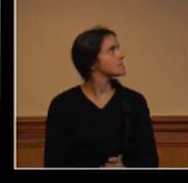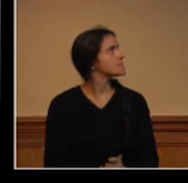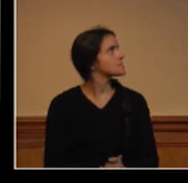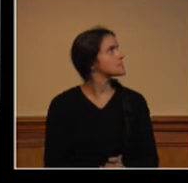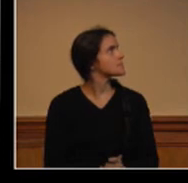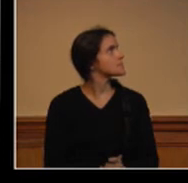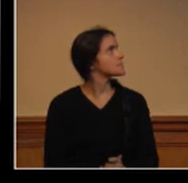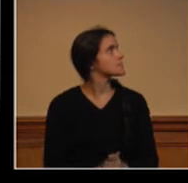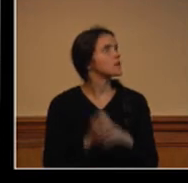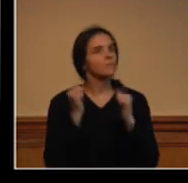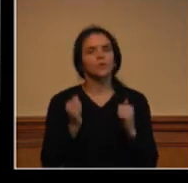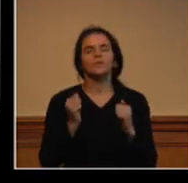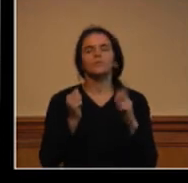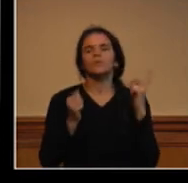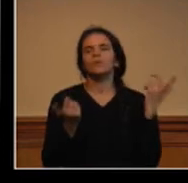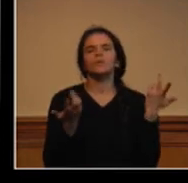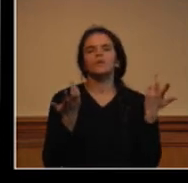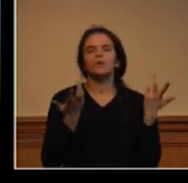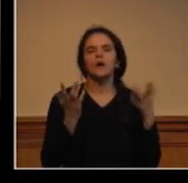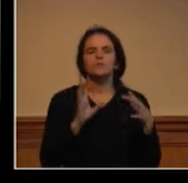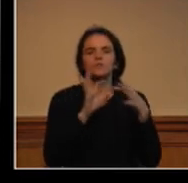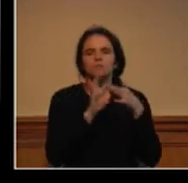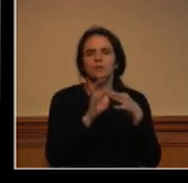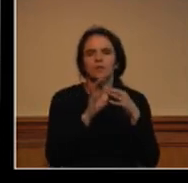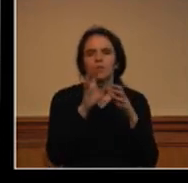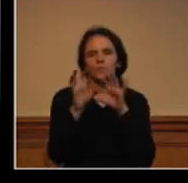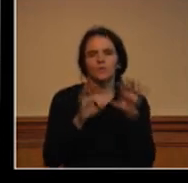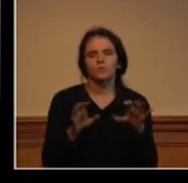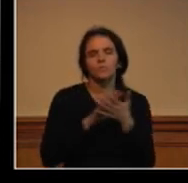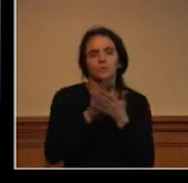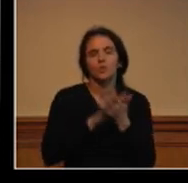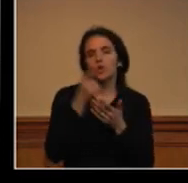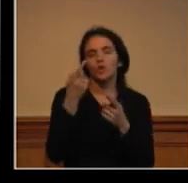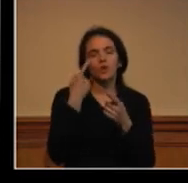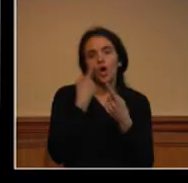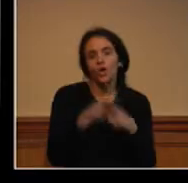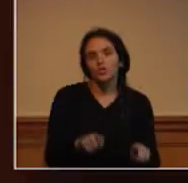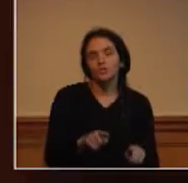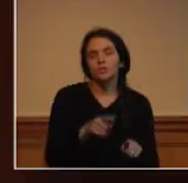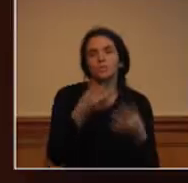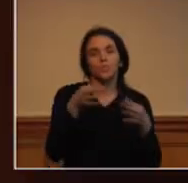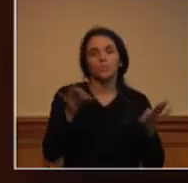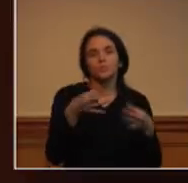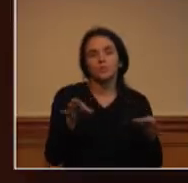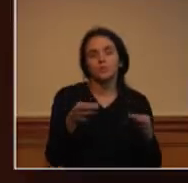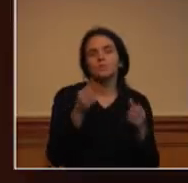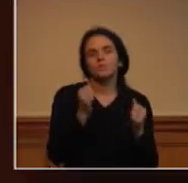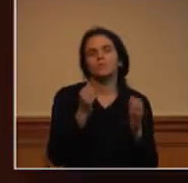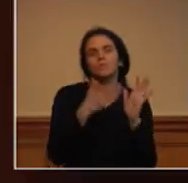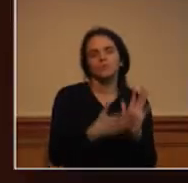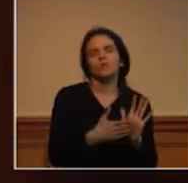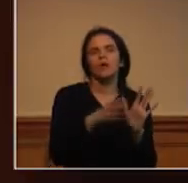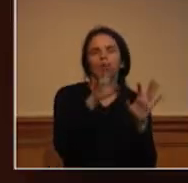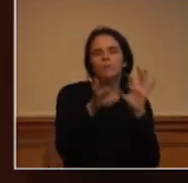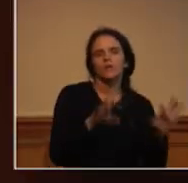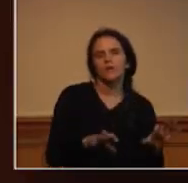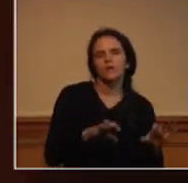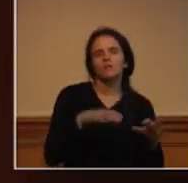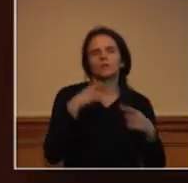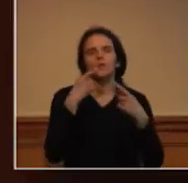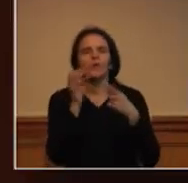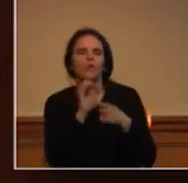lo podemos hacer asociado a los objetos. Si el niño no conoce las notas musicales, entonces le vamos indicando qué objeto, si el león, acampar